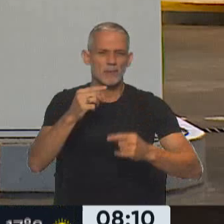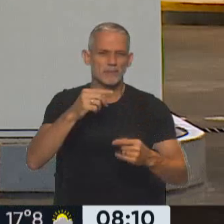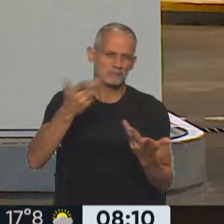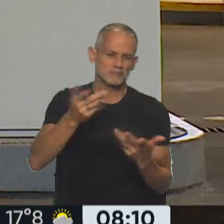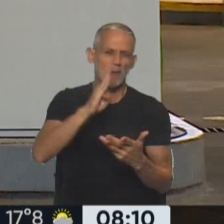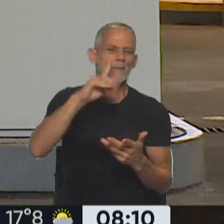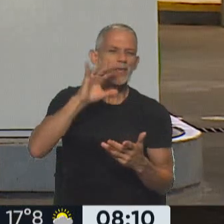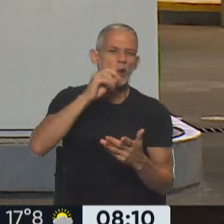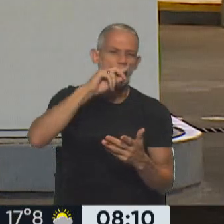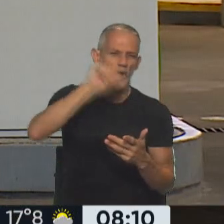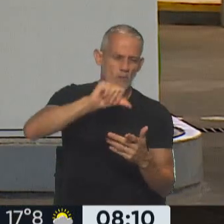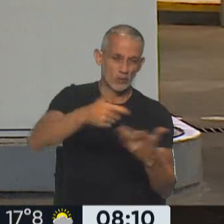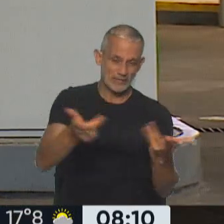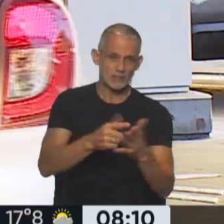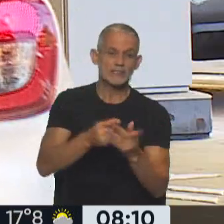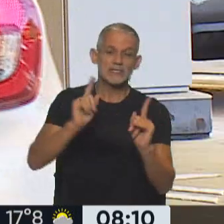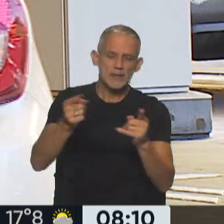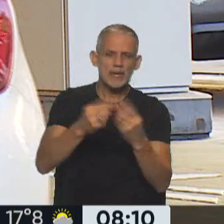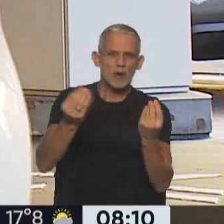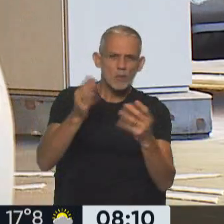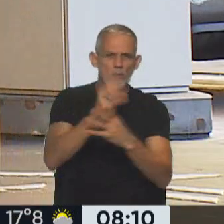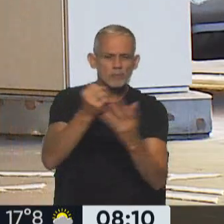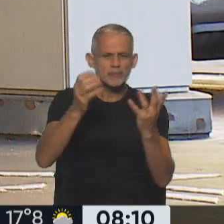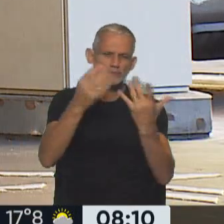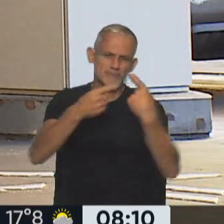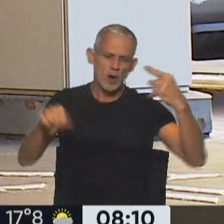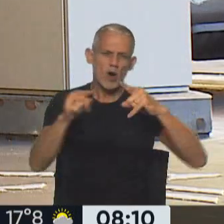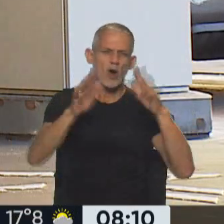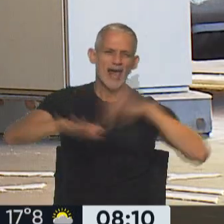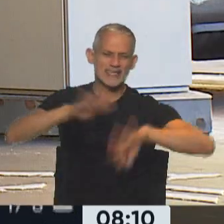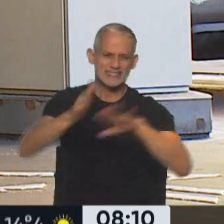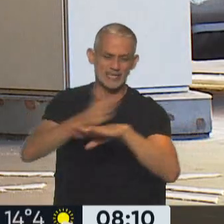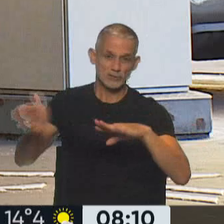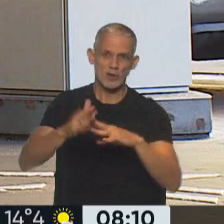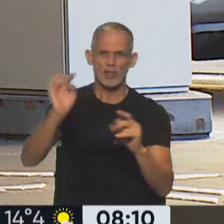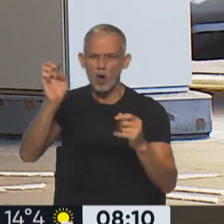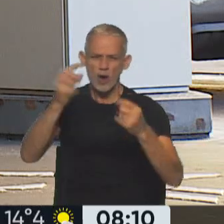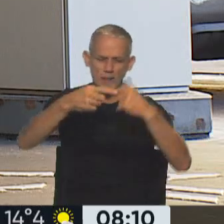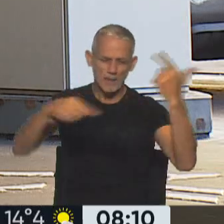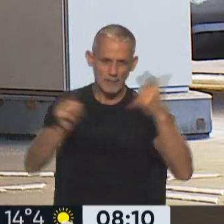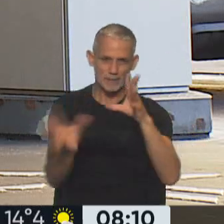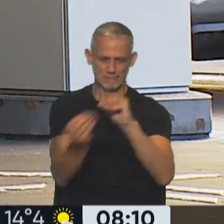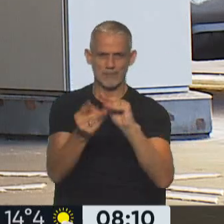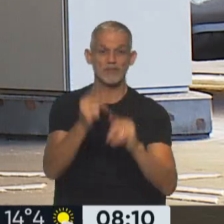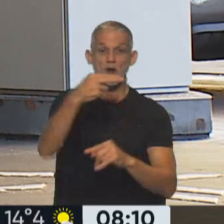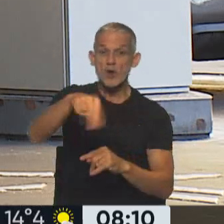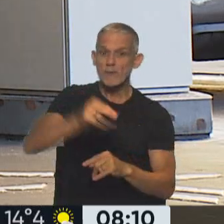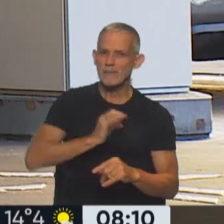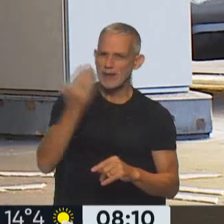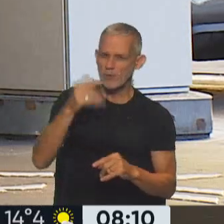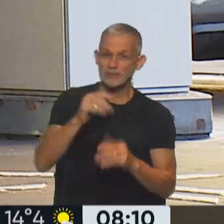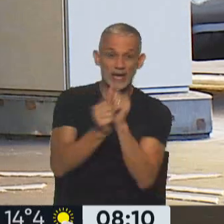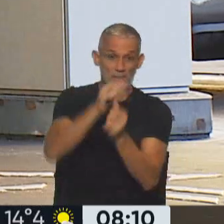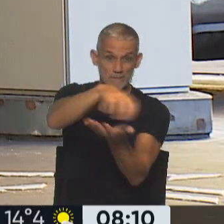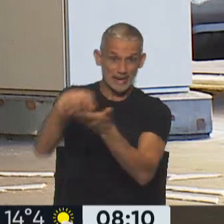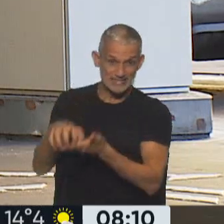biocombustibles. Como así también los costos logísticos y la variación en el tipo de cambio oficial. En noviembre del año pasado, las empresas